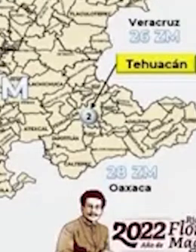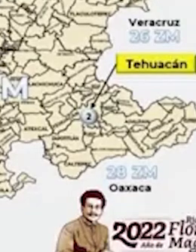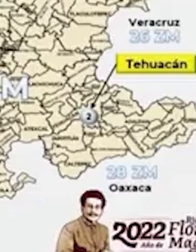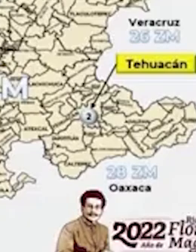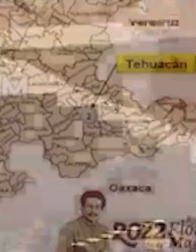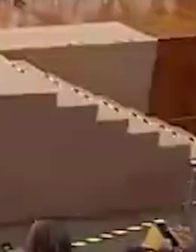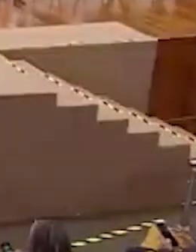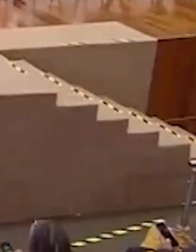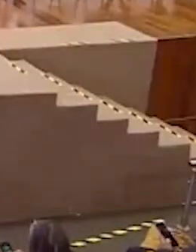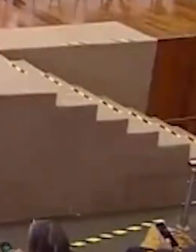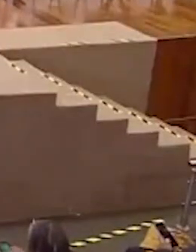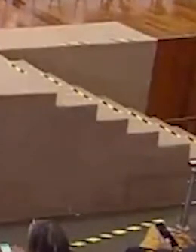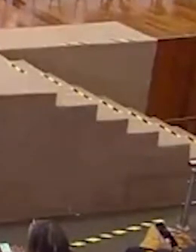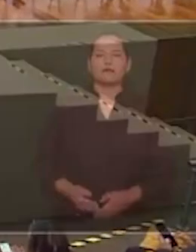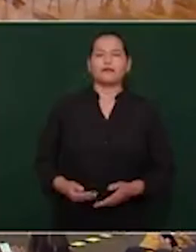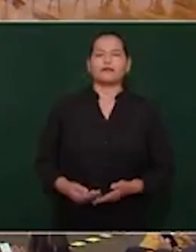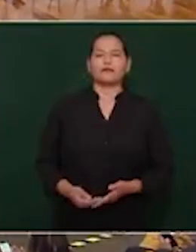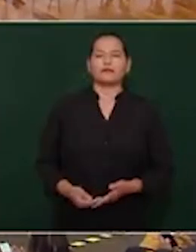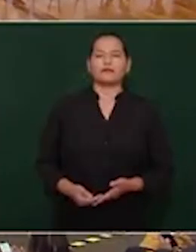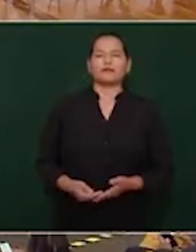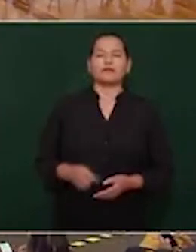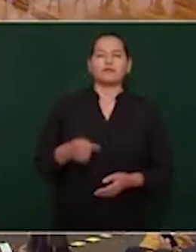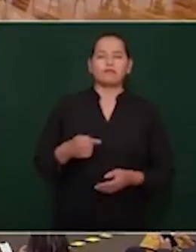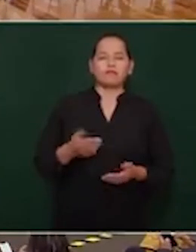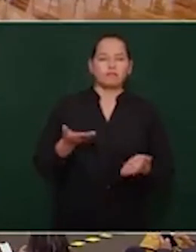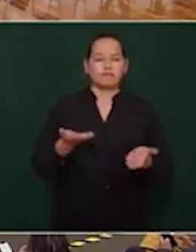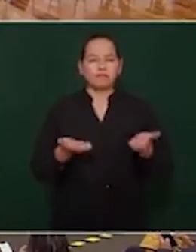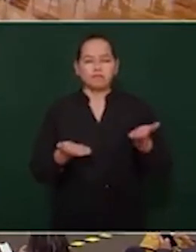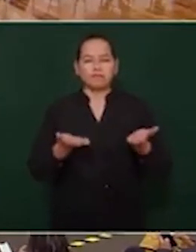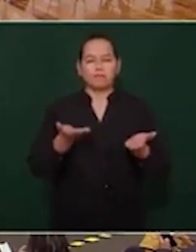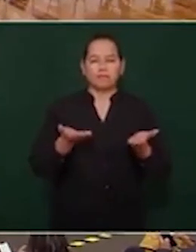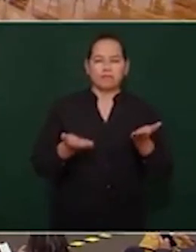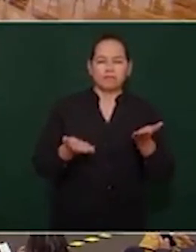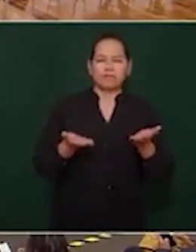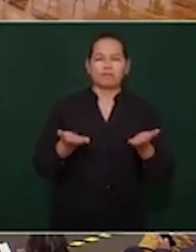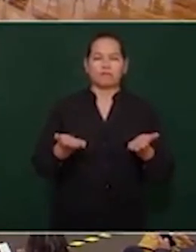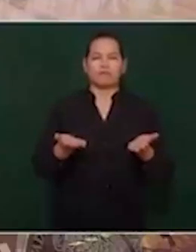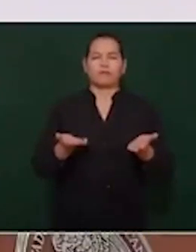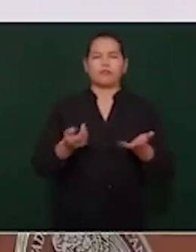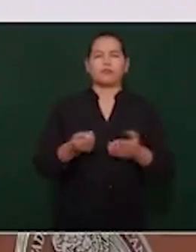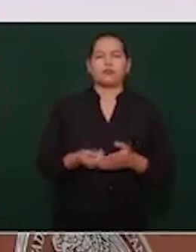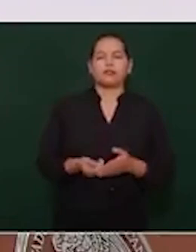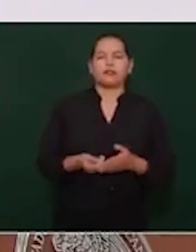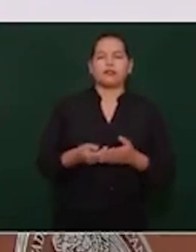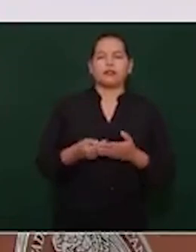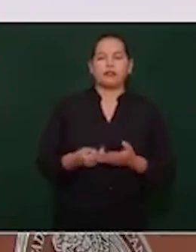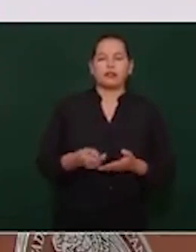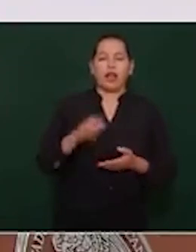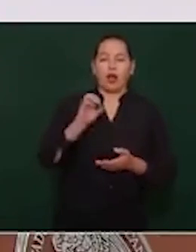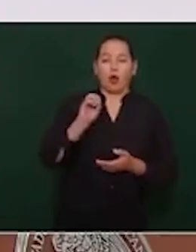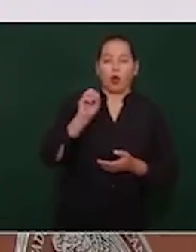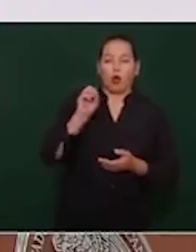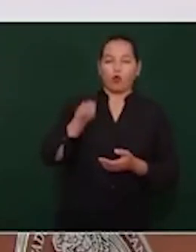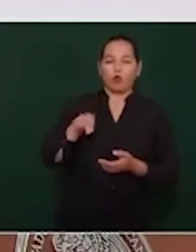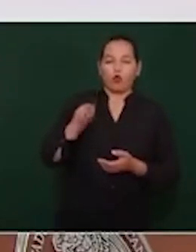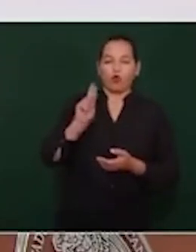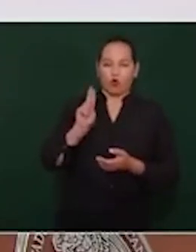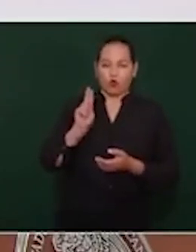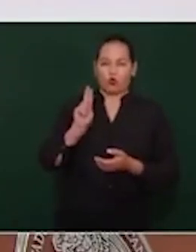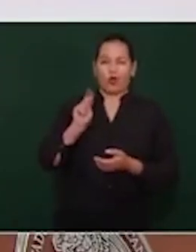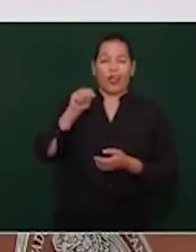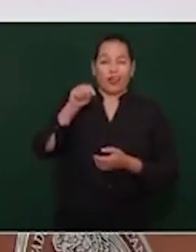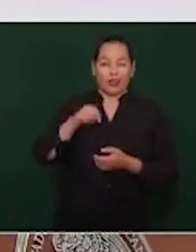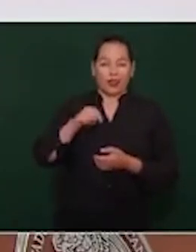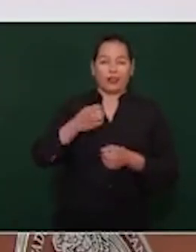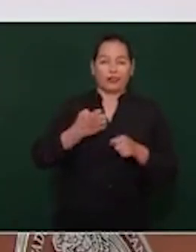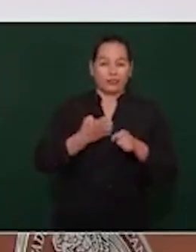15.464 elementos. Y comparándolo con el promedio que maneja la ONU, tiene un déficit el